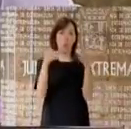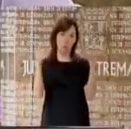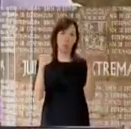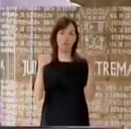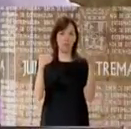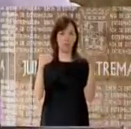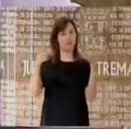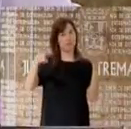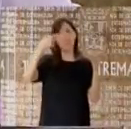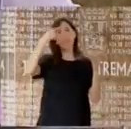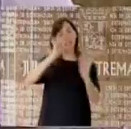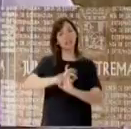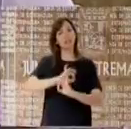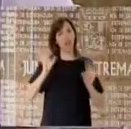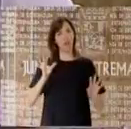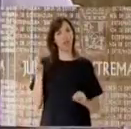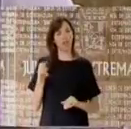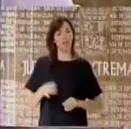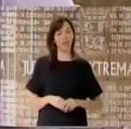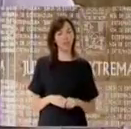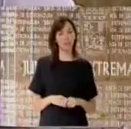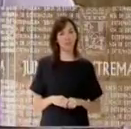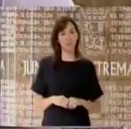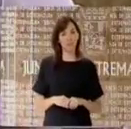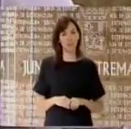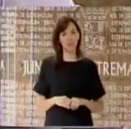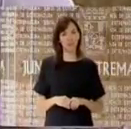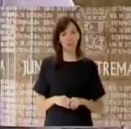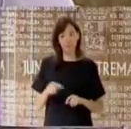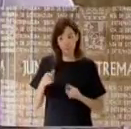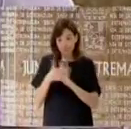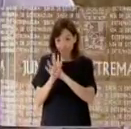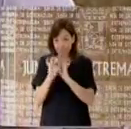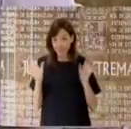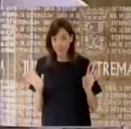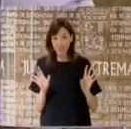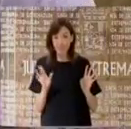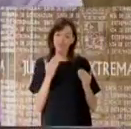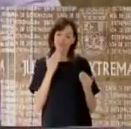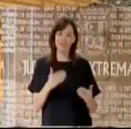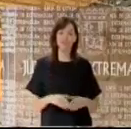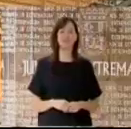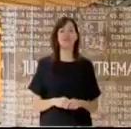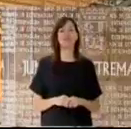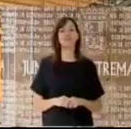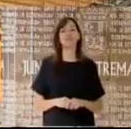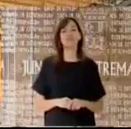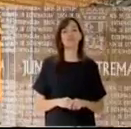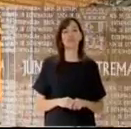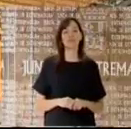Pongamos todas las cosas en su justa medida. ¿Sí? ¿Te ha aclarado? Gracias.